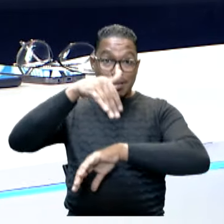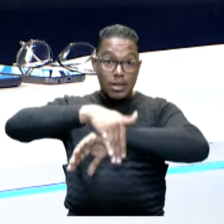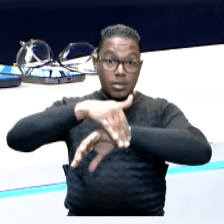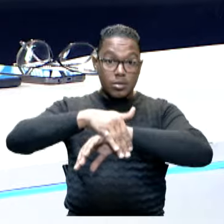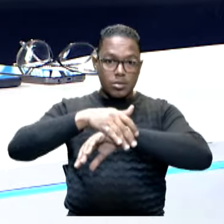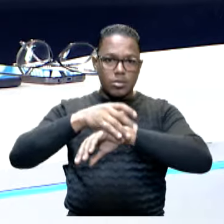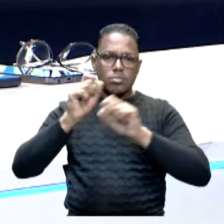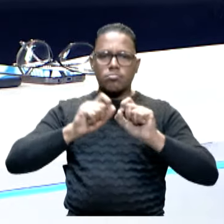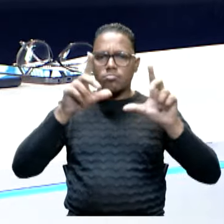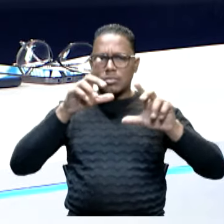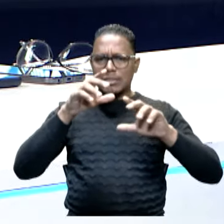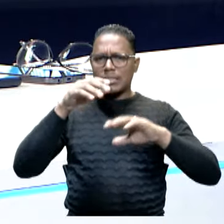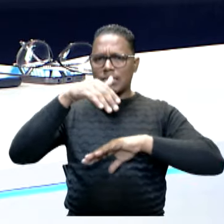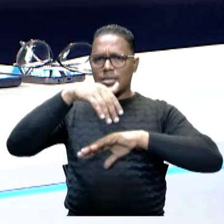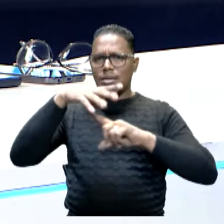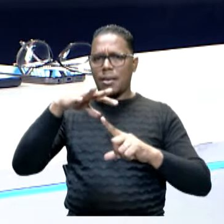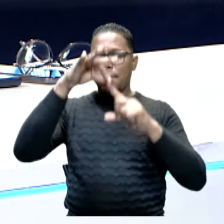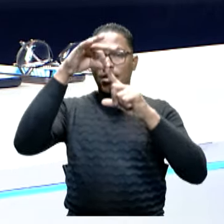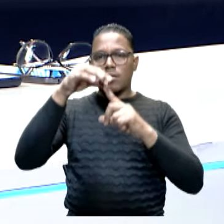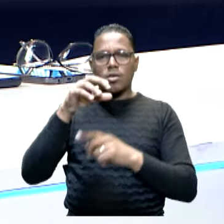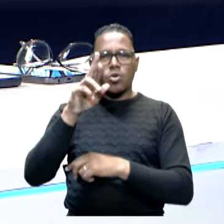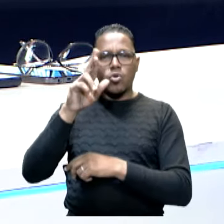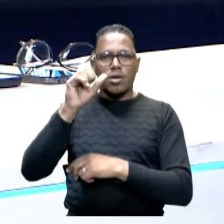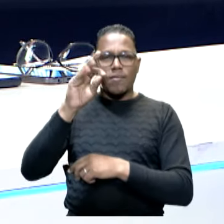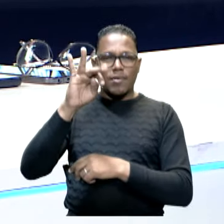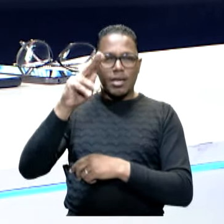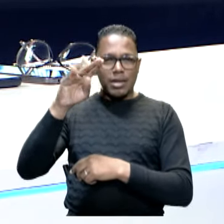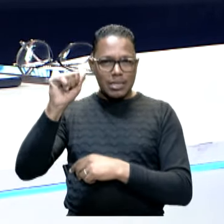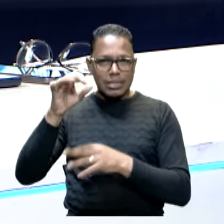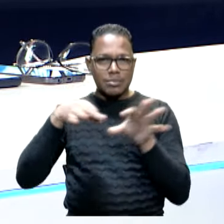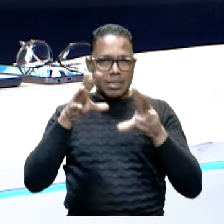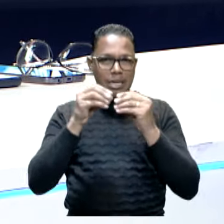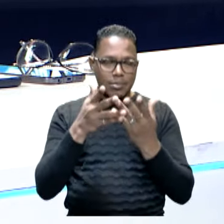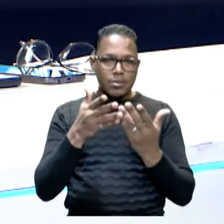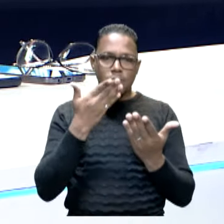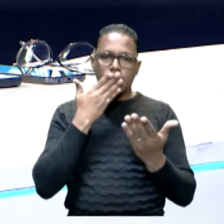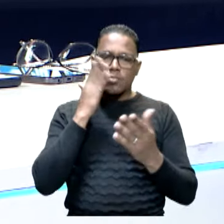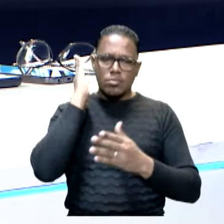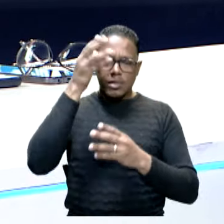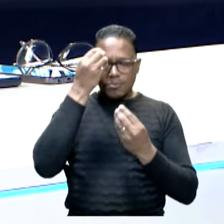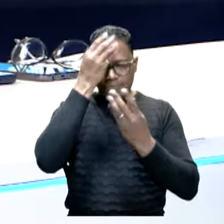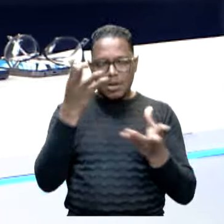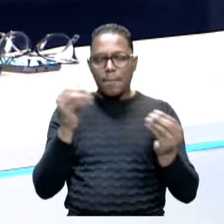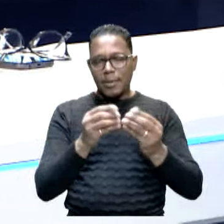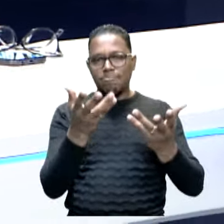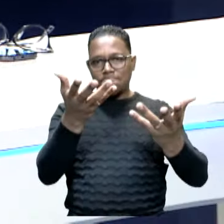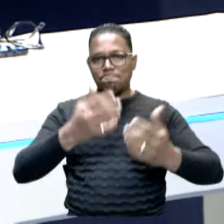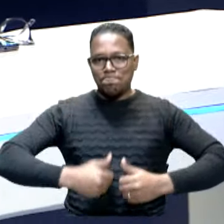nuestra emisión estelar con mi compañera Rafaelina Bisonó. Más adelante, nuevas informaciones.